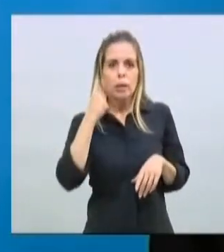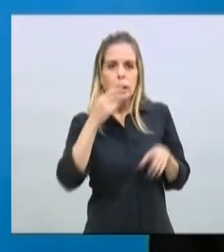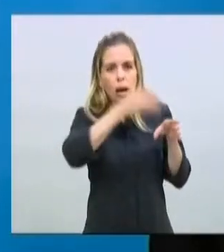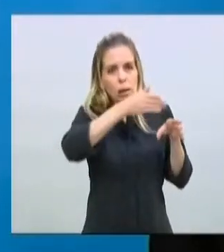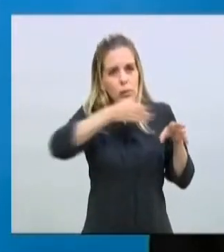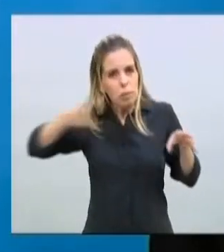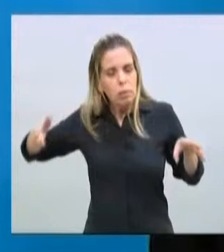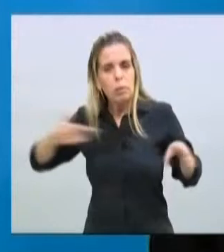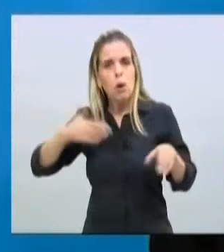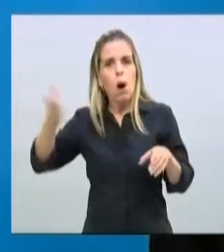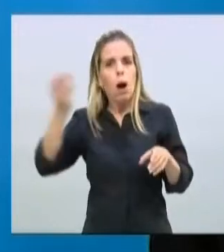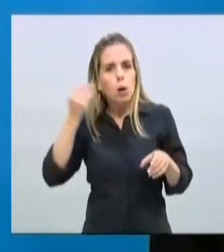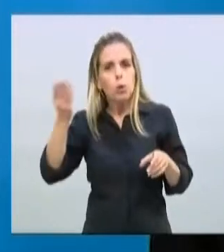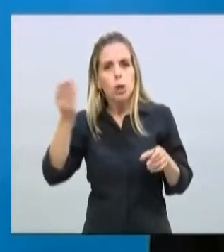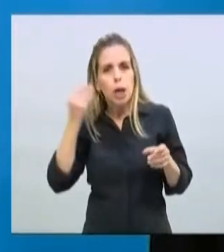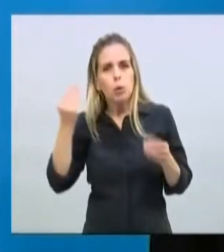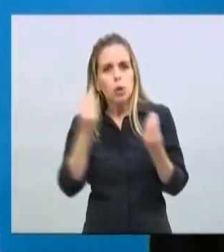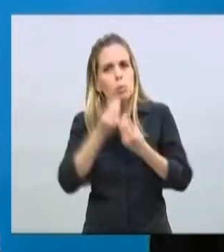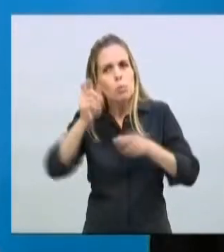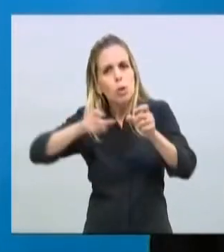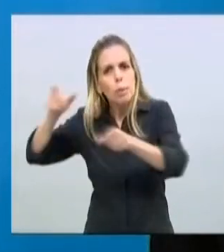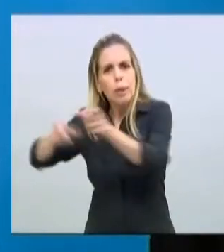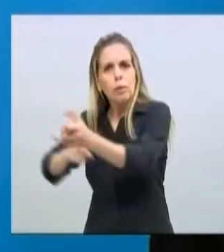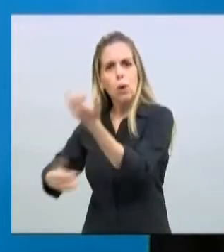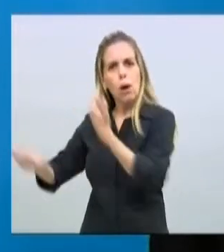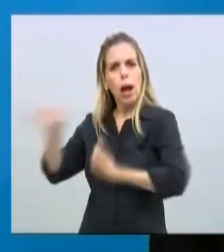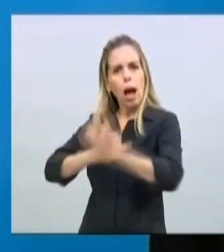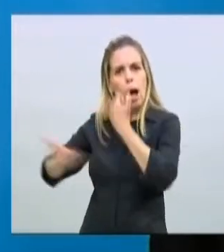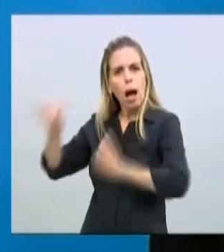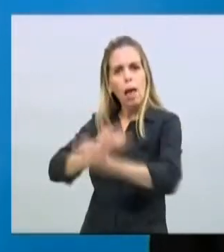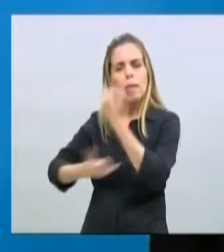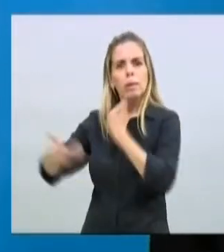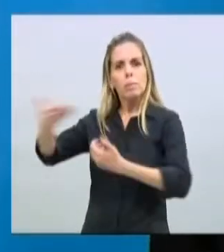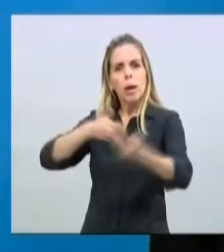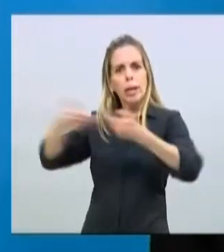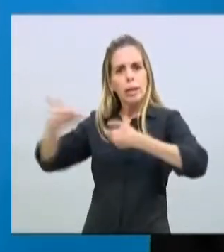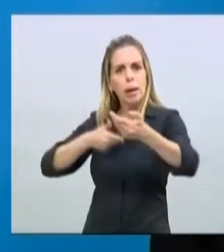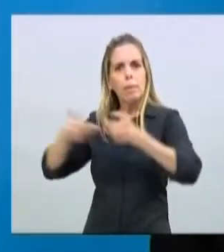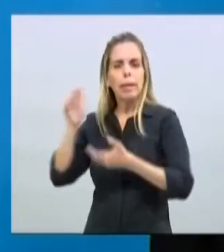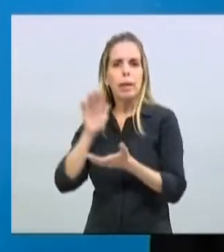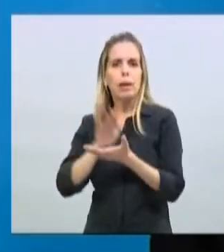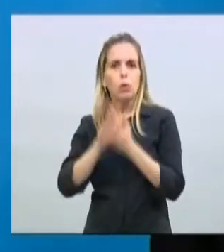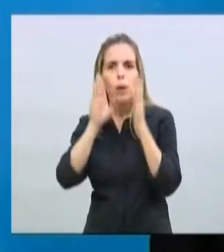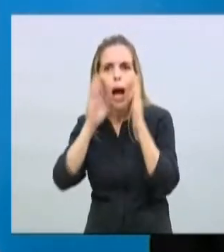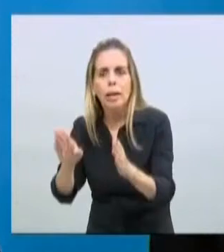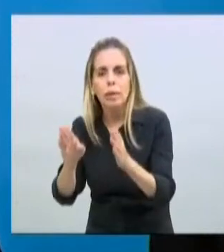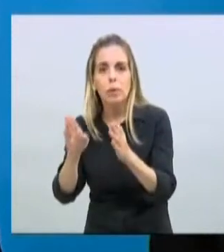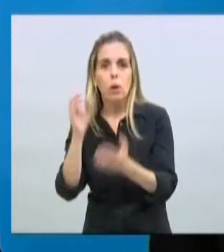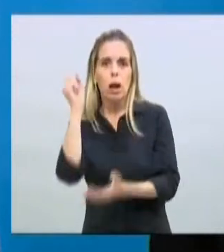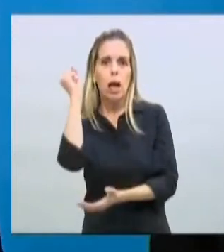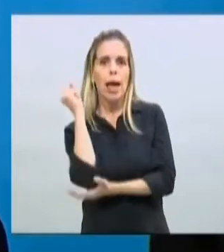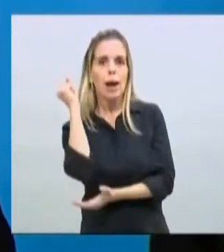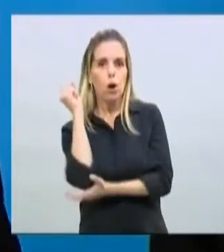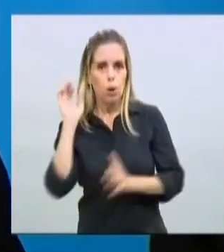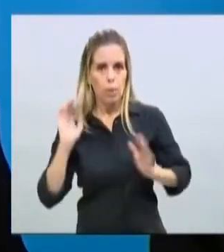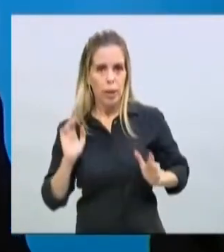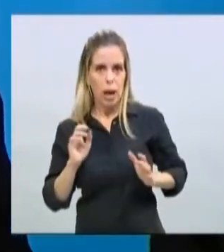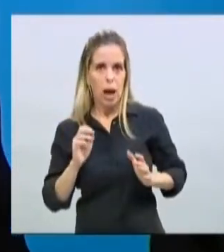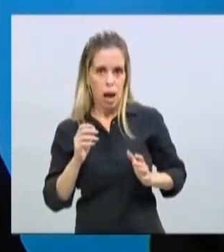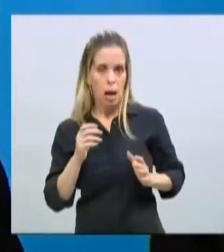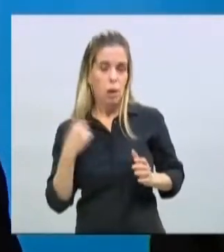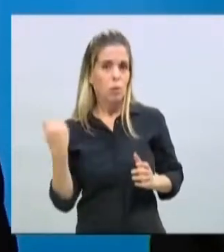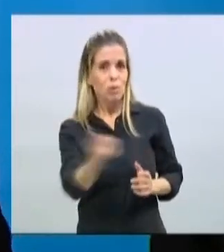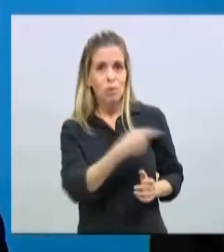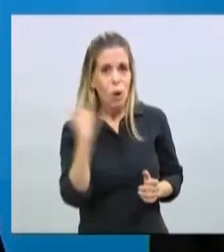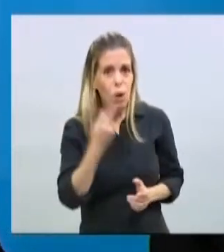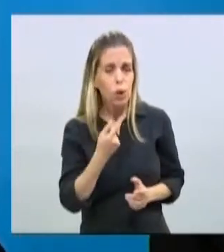muchos con impaciencia de la necesidad de atender la economía. A todos nosotros la economía nos preocupa